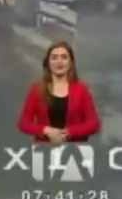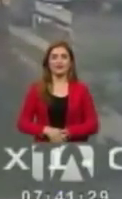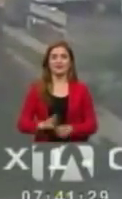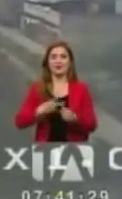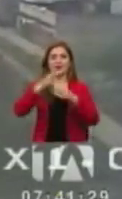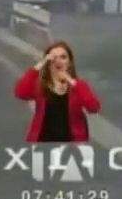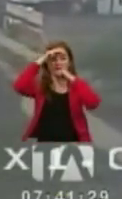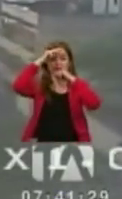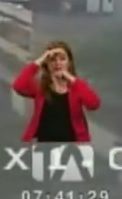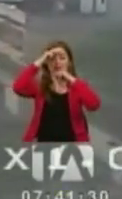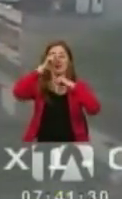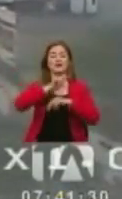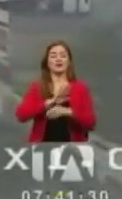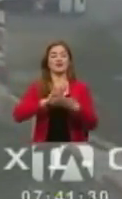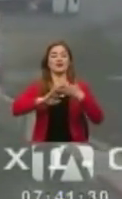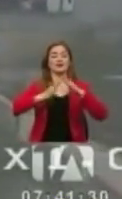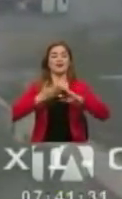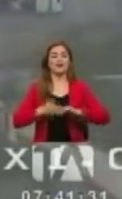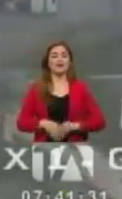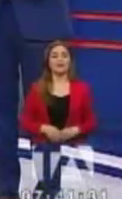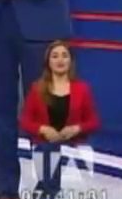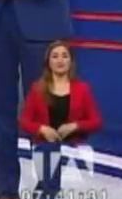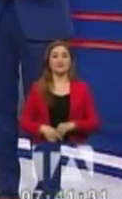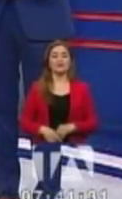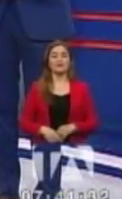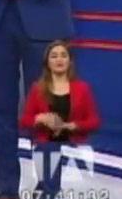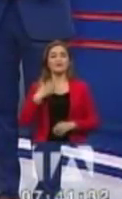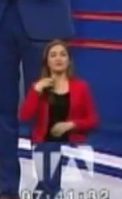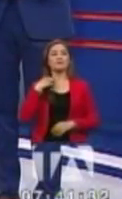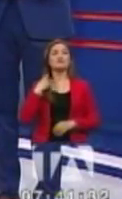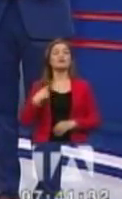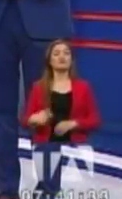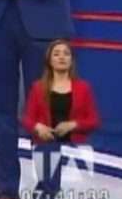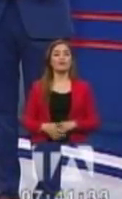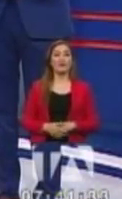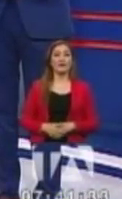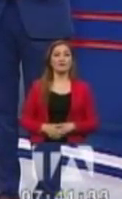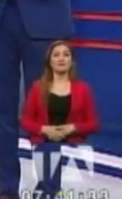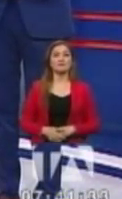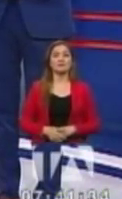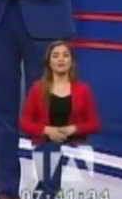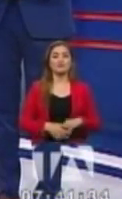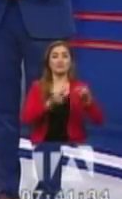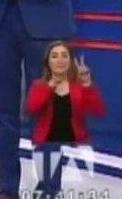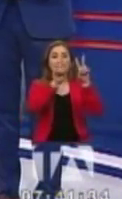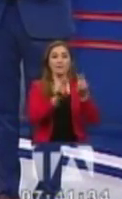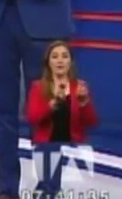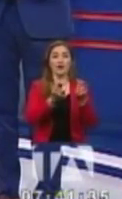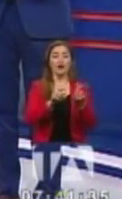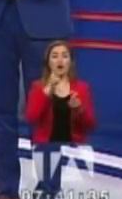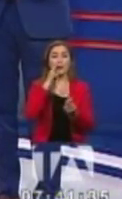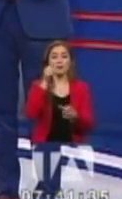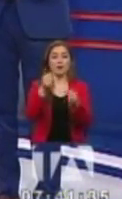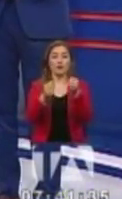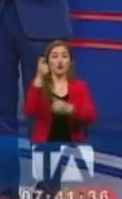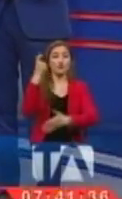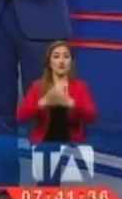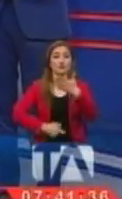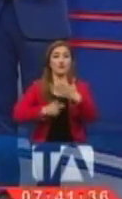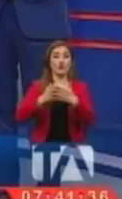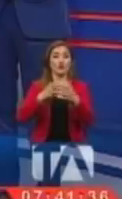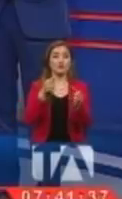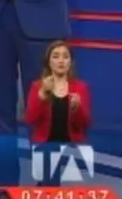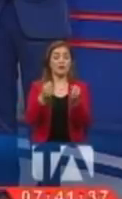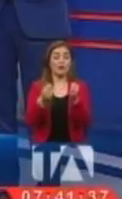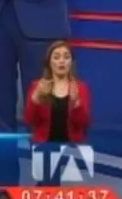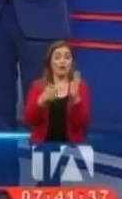segunda emisión del noticiero de la comunidad porque amigos en los titulares conductores que tengan multas de tránsito